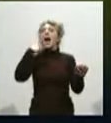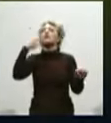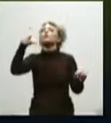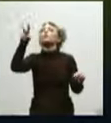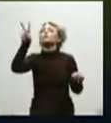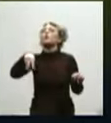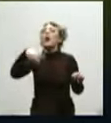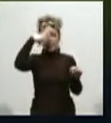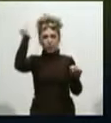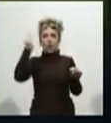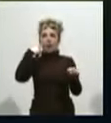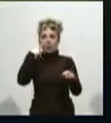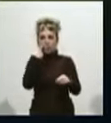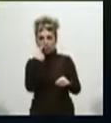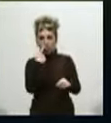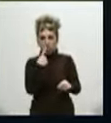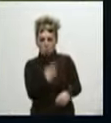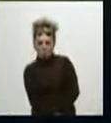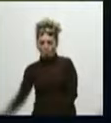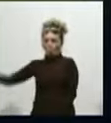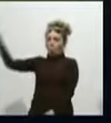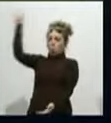Lanzarote. Sáquese eso, hace el conejero. ¡Bluf!